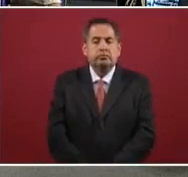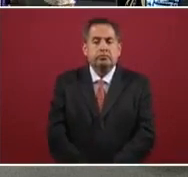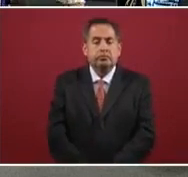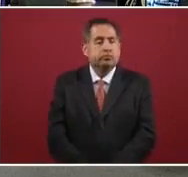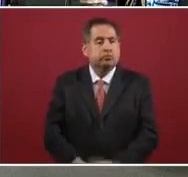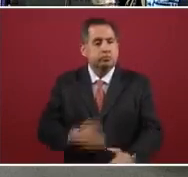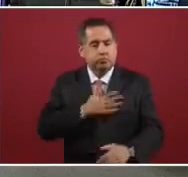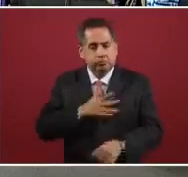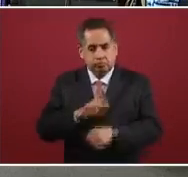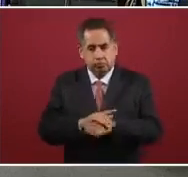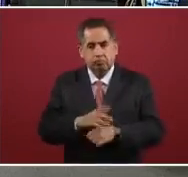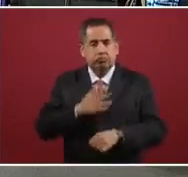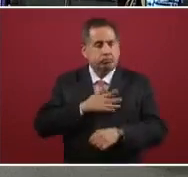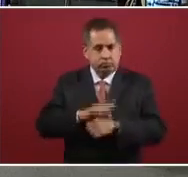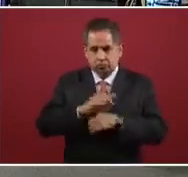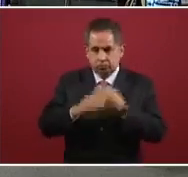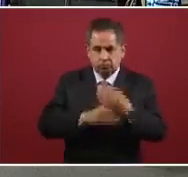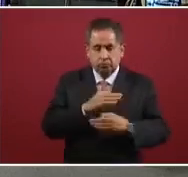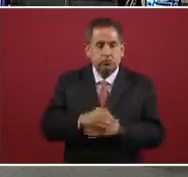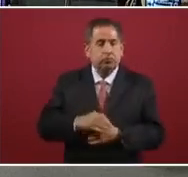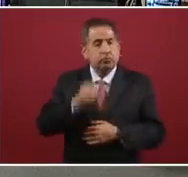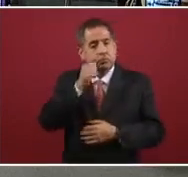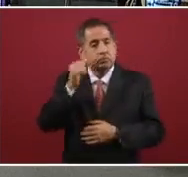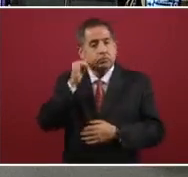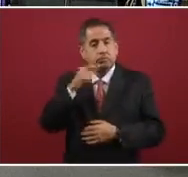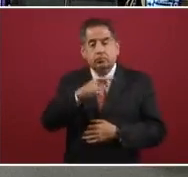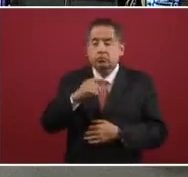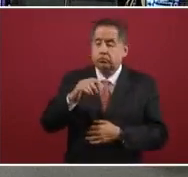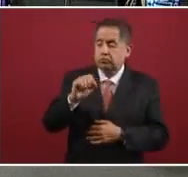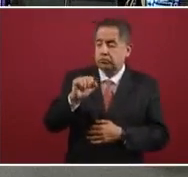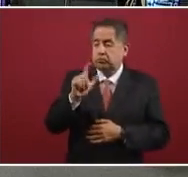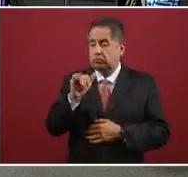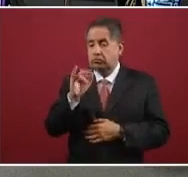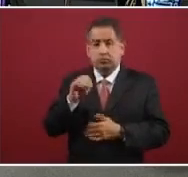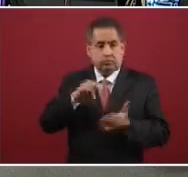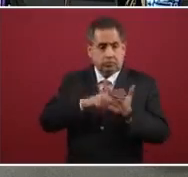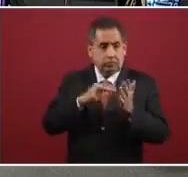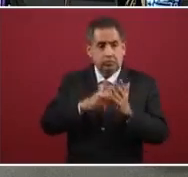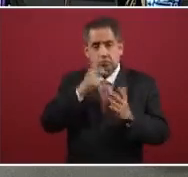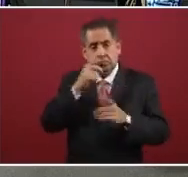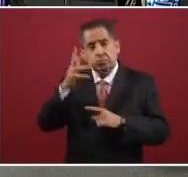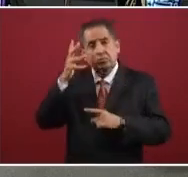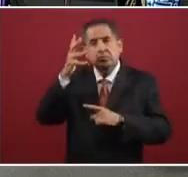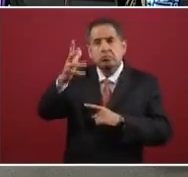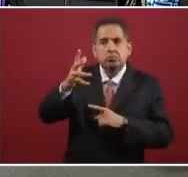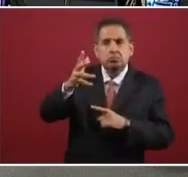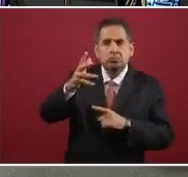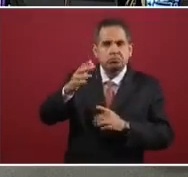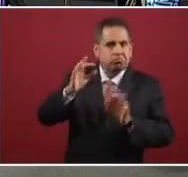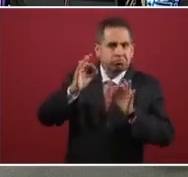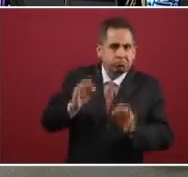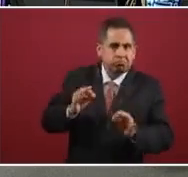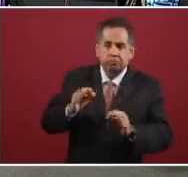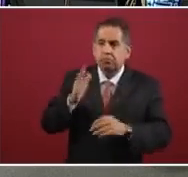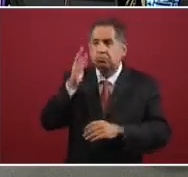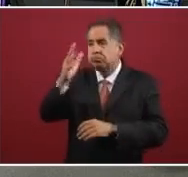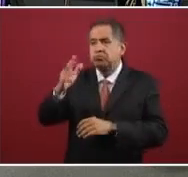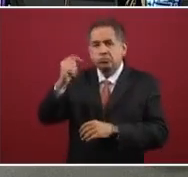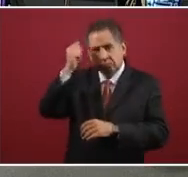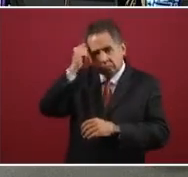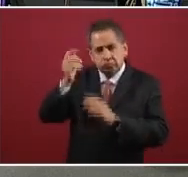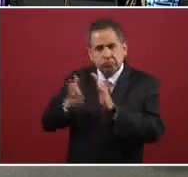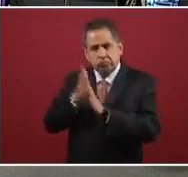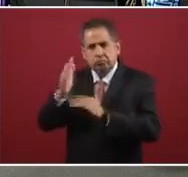Presidente, buenos días a todos. Ayer el ingeniero Carlos Slim afirmó que el futuro dirá si se construye el aeropuerto de Texcoco.